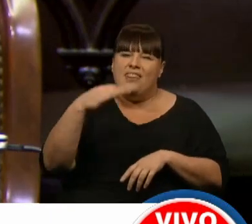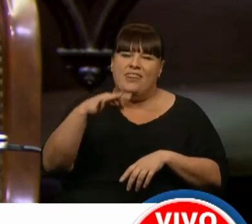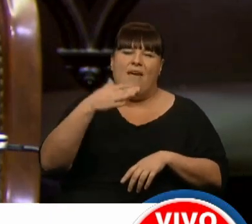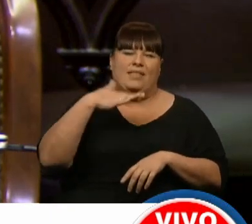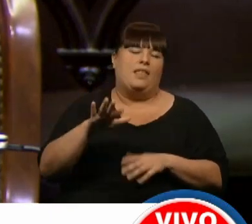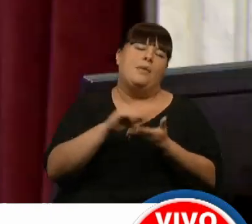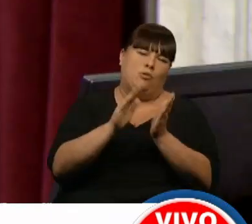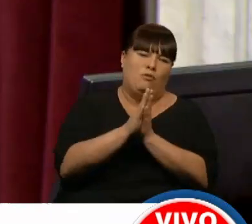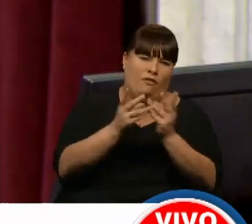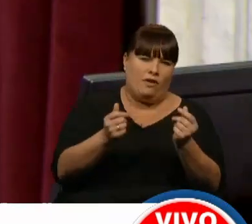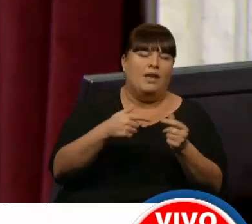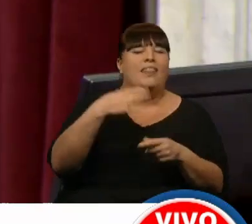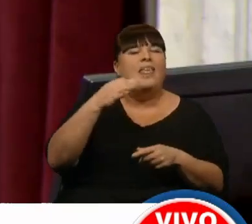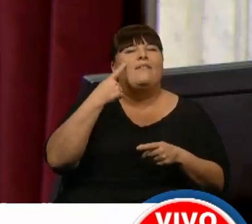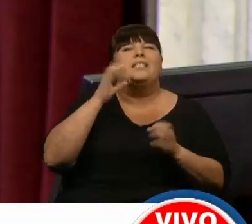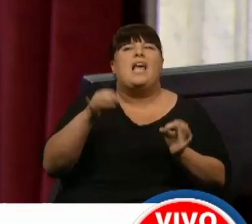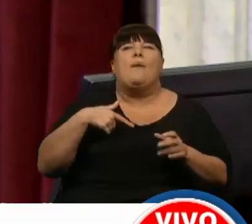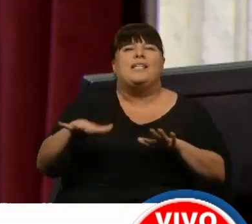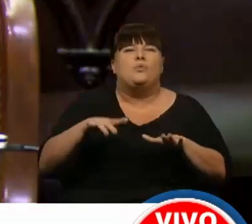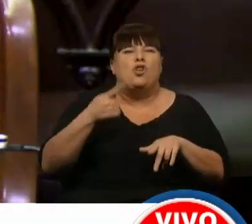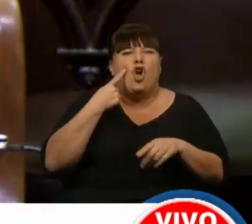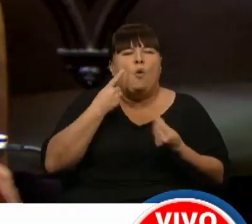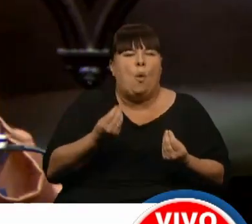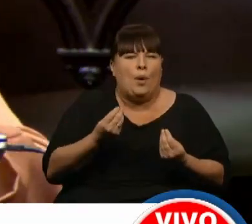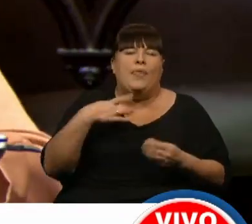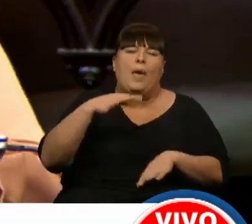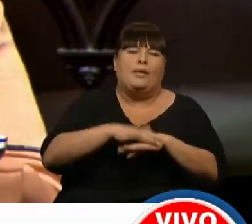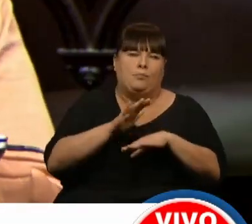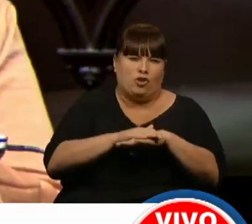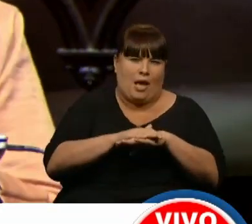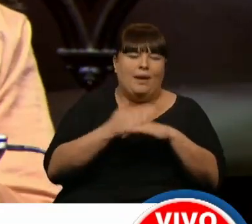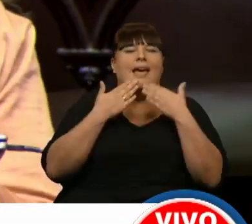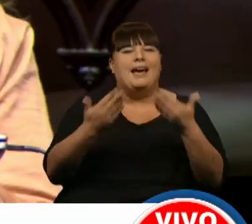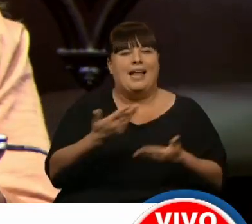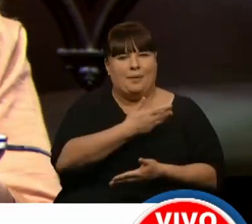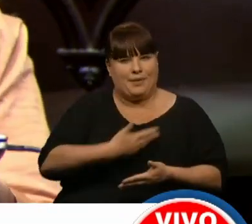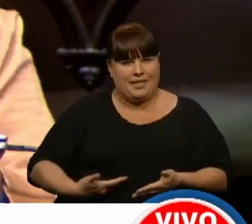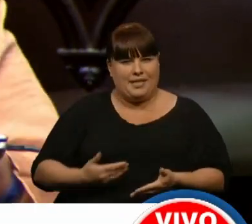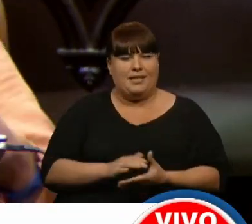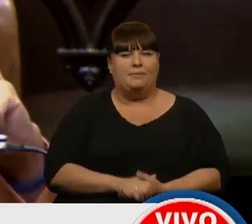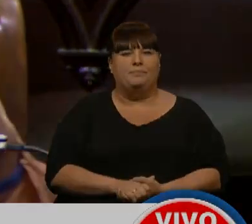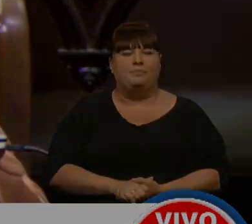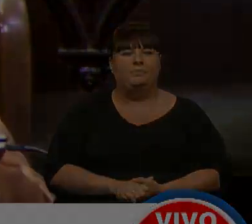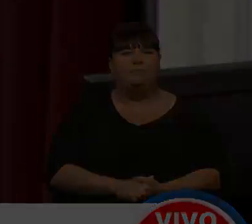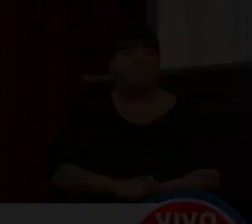entender, diputada, por favor, lo que estamos viviendo y ser responsables. Gracias, señora Presidenta. Gracias, diputada.